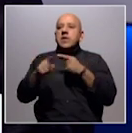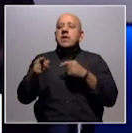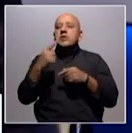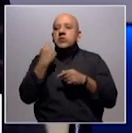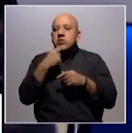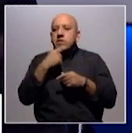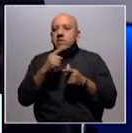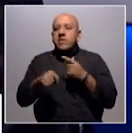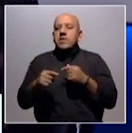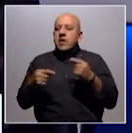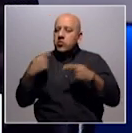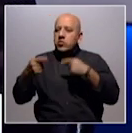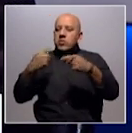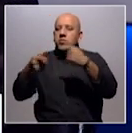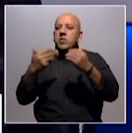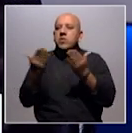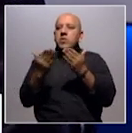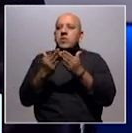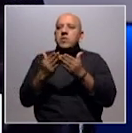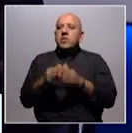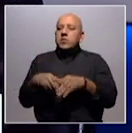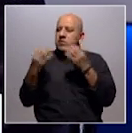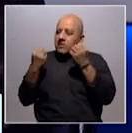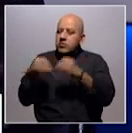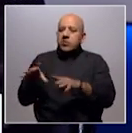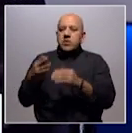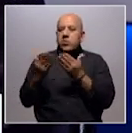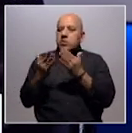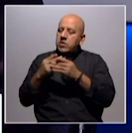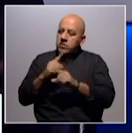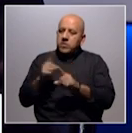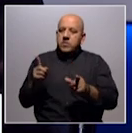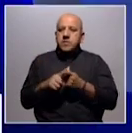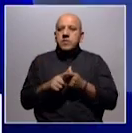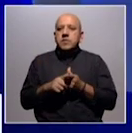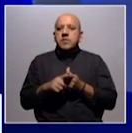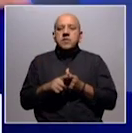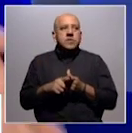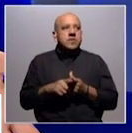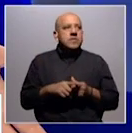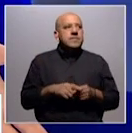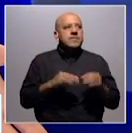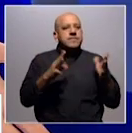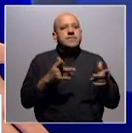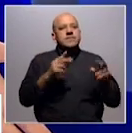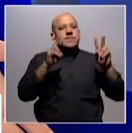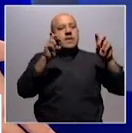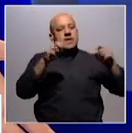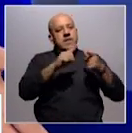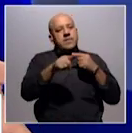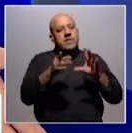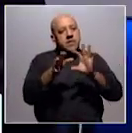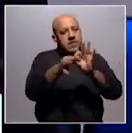falta y siga siga estudiando no se deja nunca eso no se puede nos hemos ido a rimando a cuestiones vinculadas